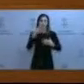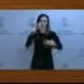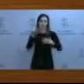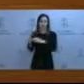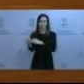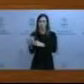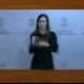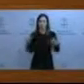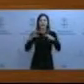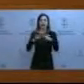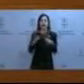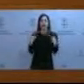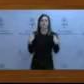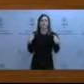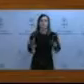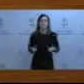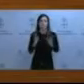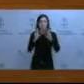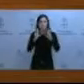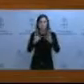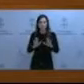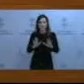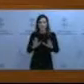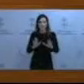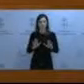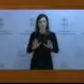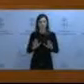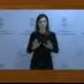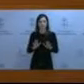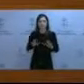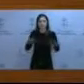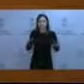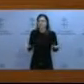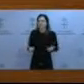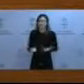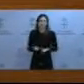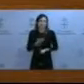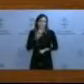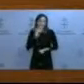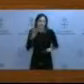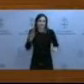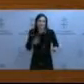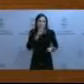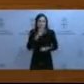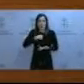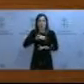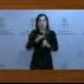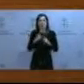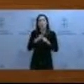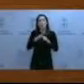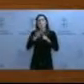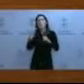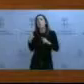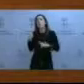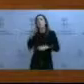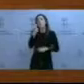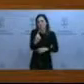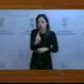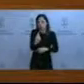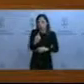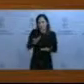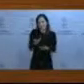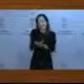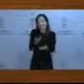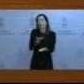la Fiscalía, ¿no? Pero es simplemente de risa, porque llevamos pidiéndolo más de un año. Yo creo que eso